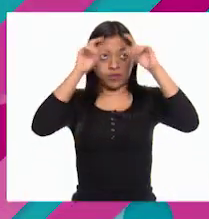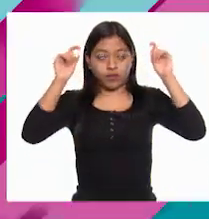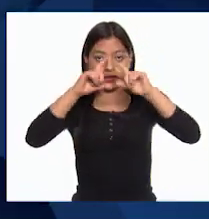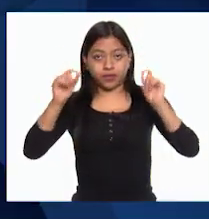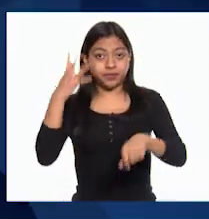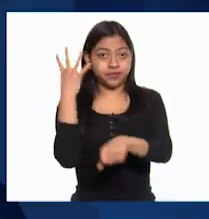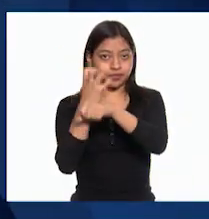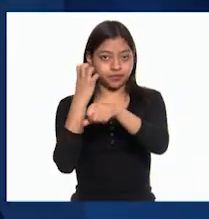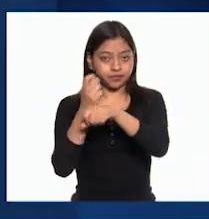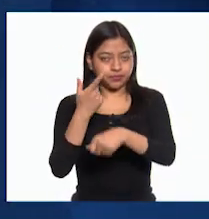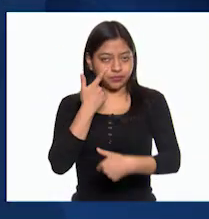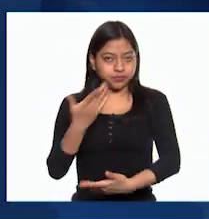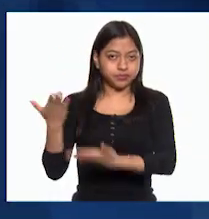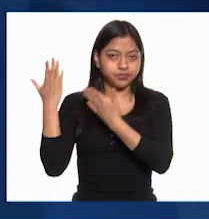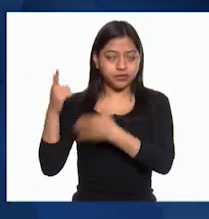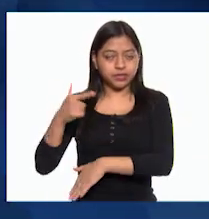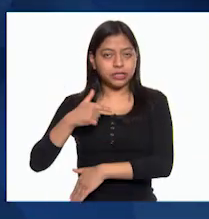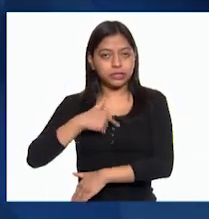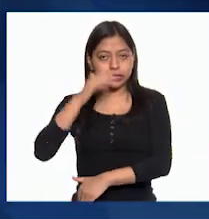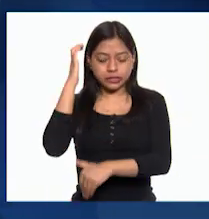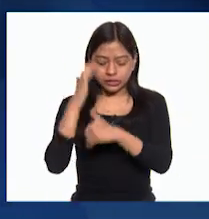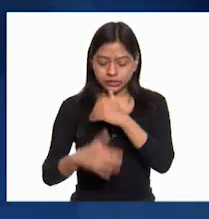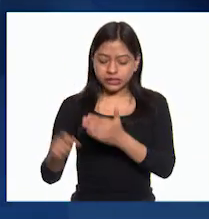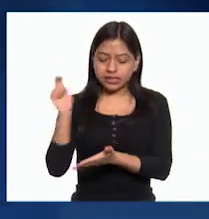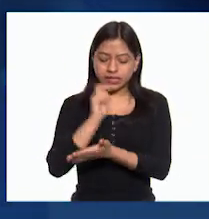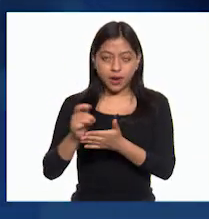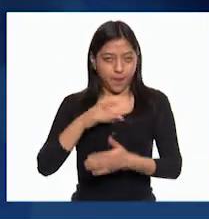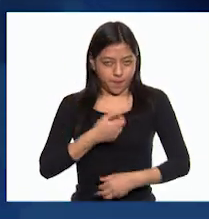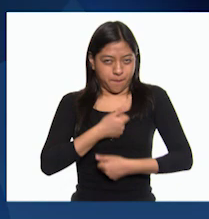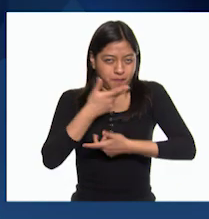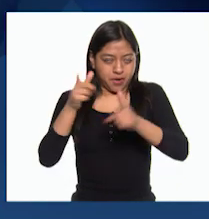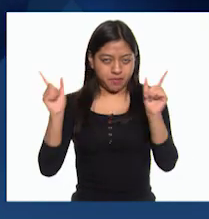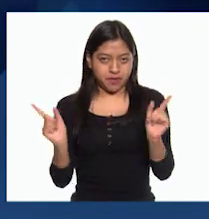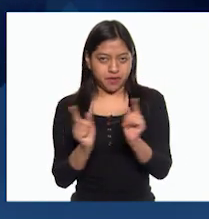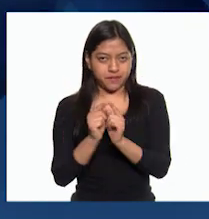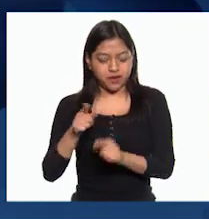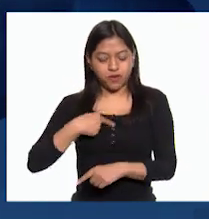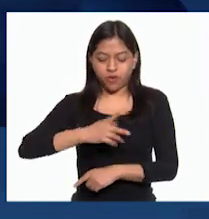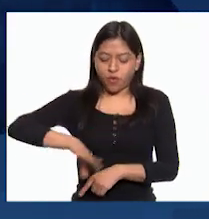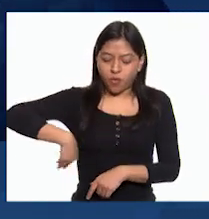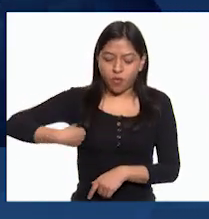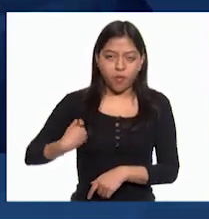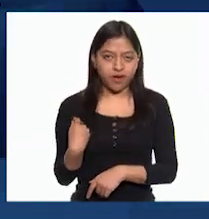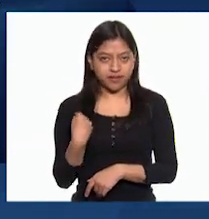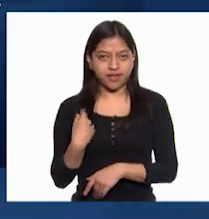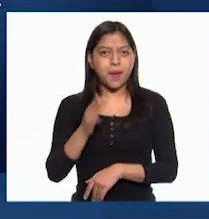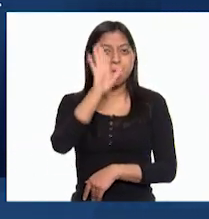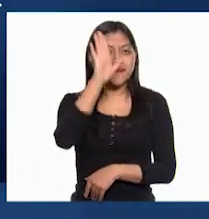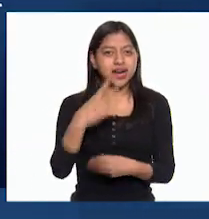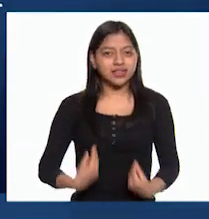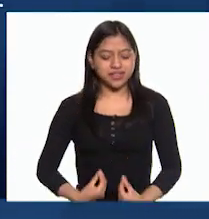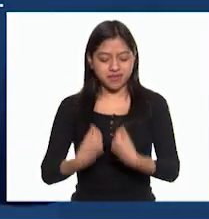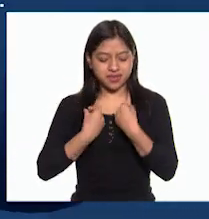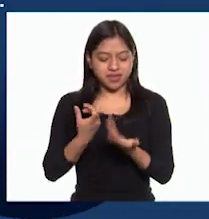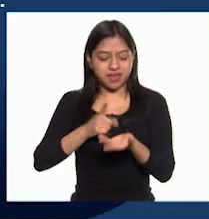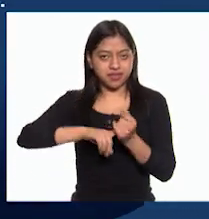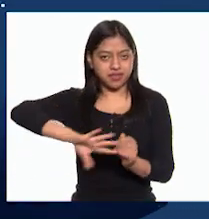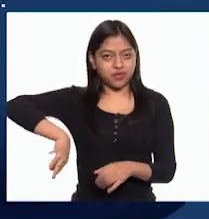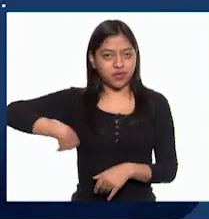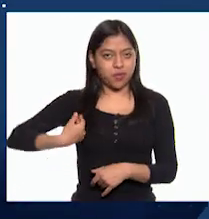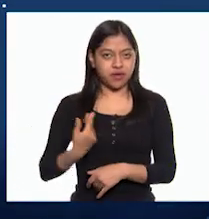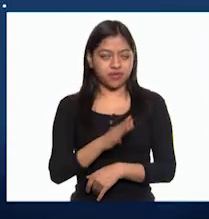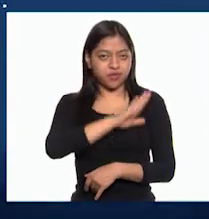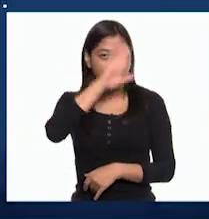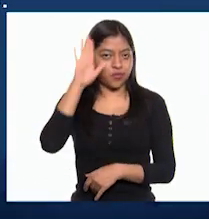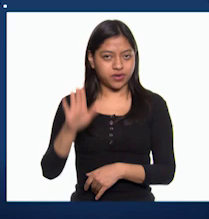dice: y he de concluir, soneto, y contenerte como contiene el juego de la vida, la perfección serena de la